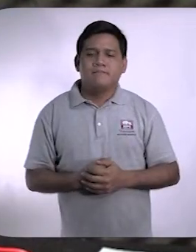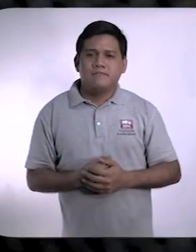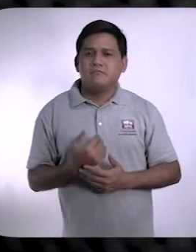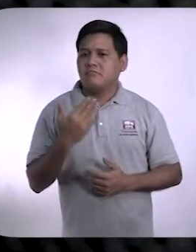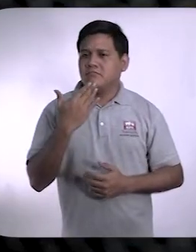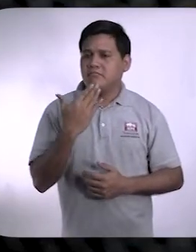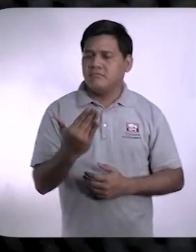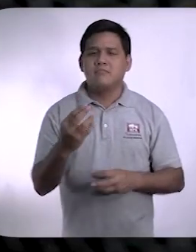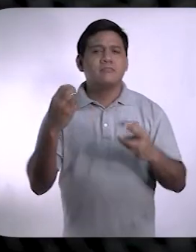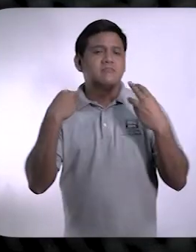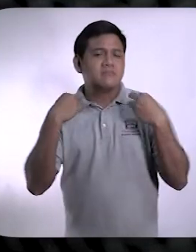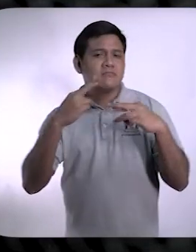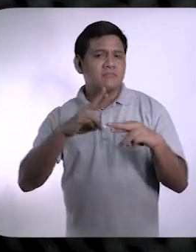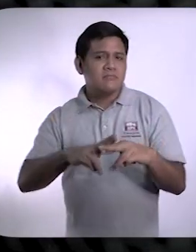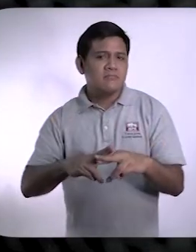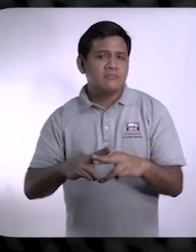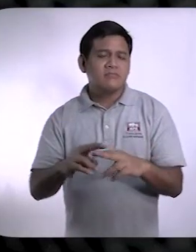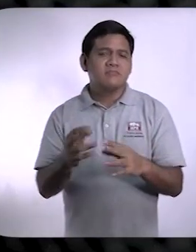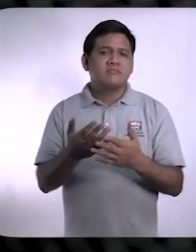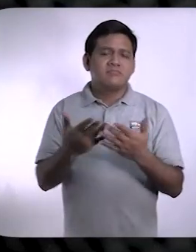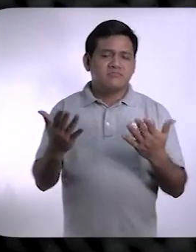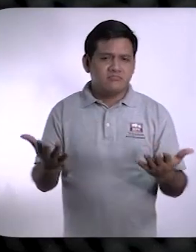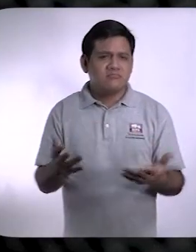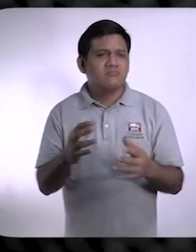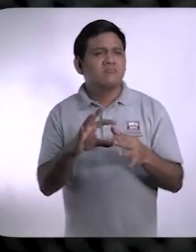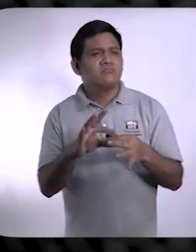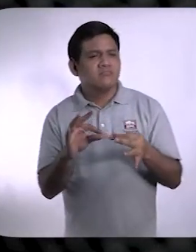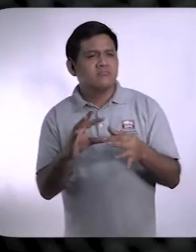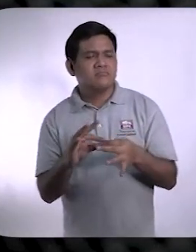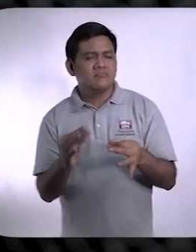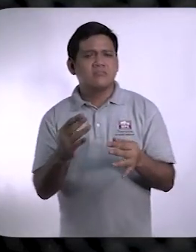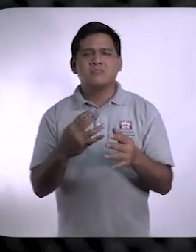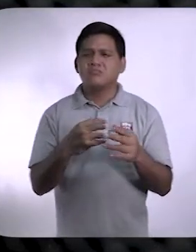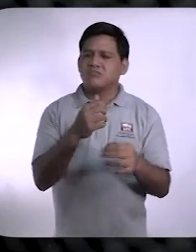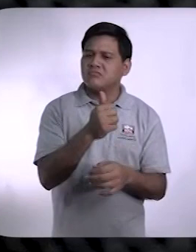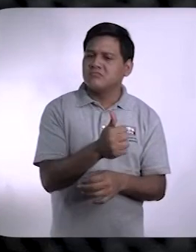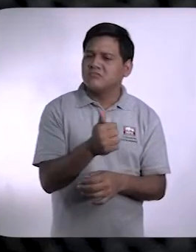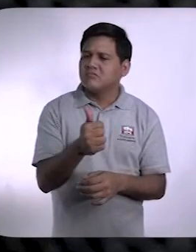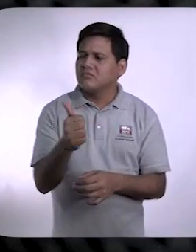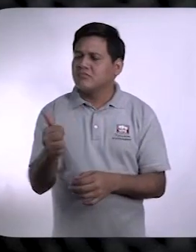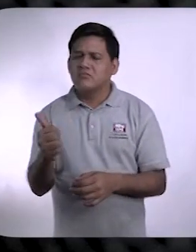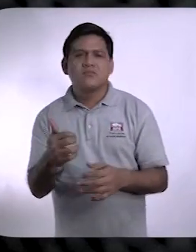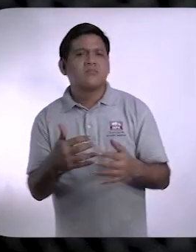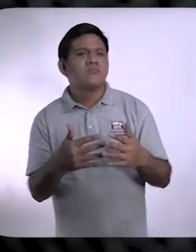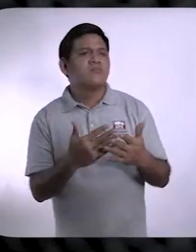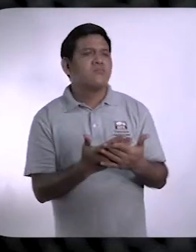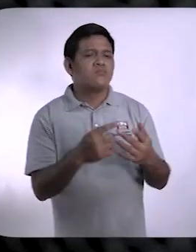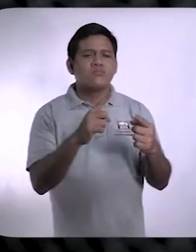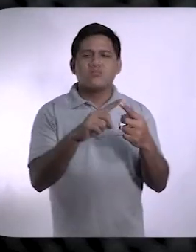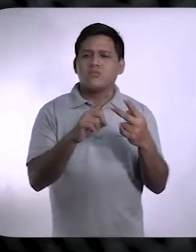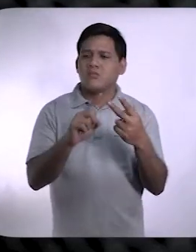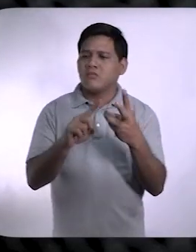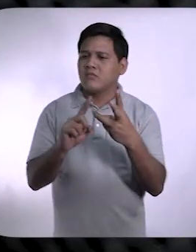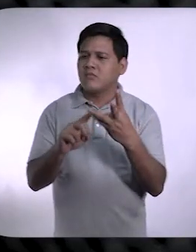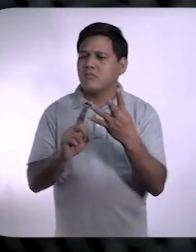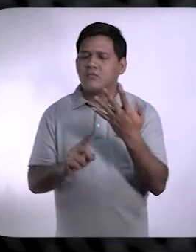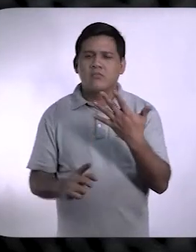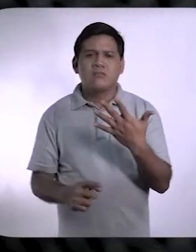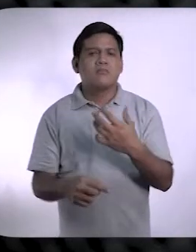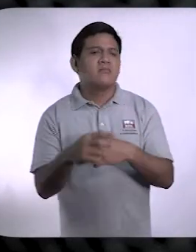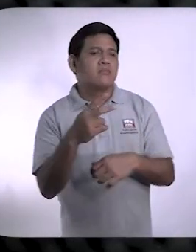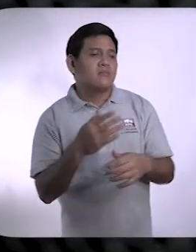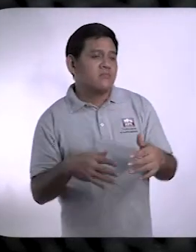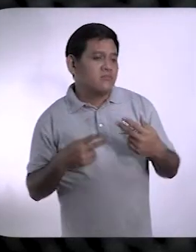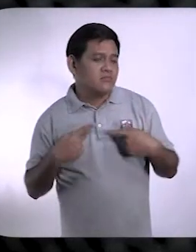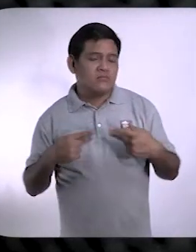dejamos, maestro, sin más preámbulo, que usted nos vaya explicando paso a paso cómo la ciudadanía este 2 de junio puede emitir